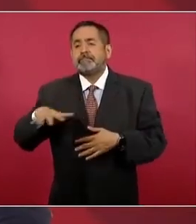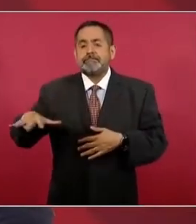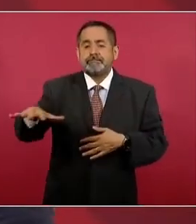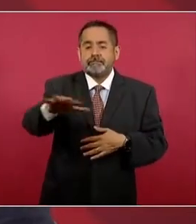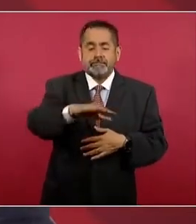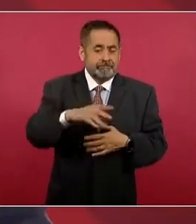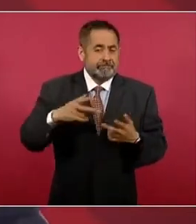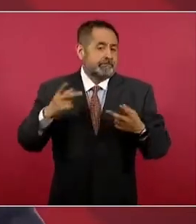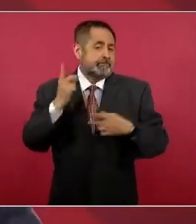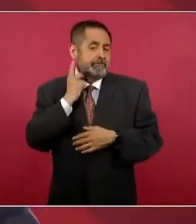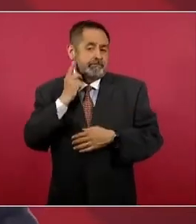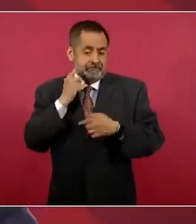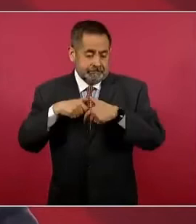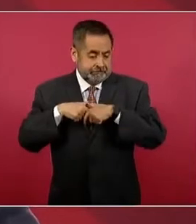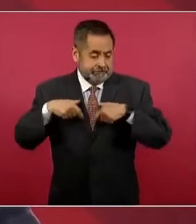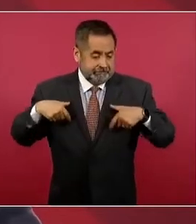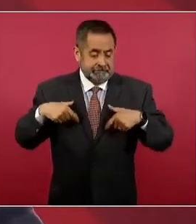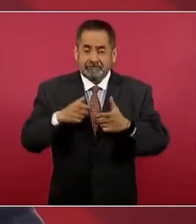partido.